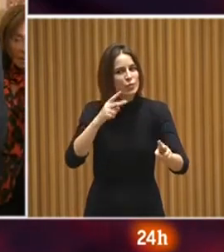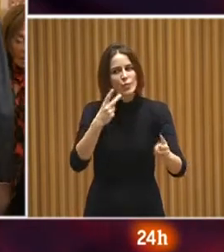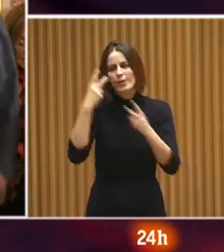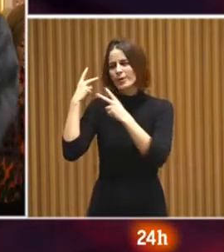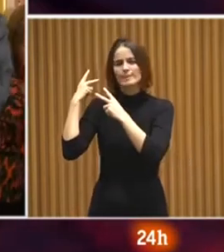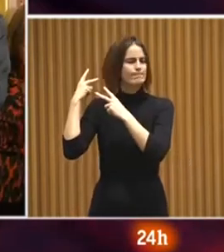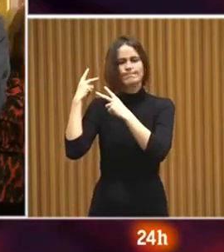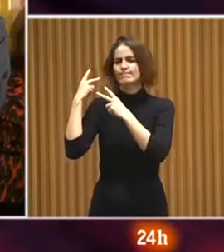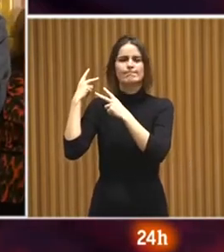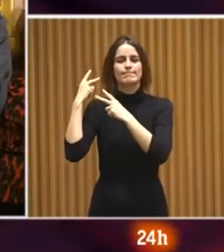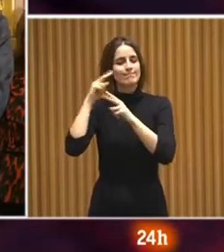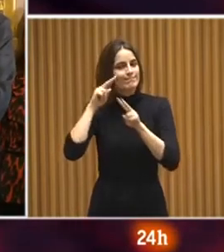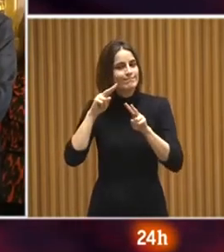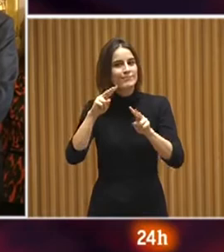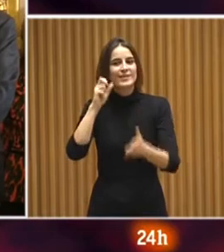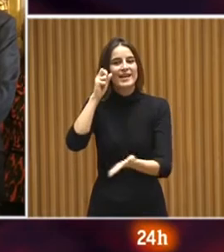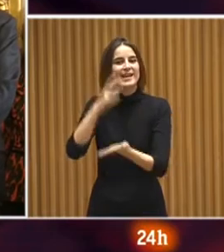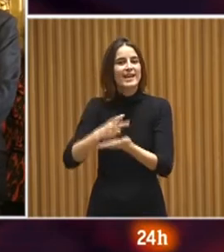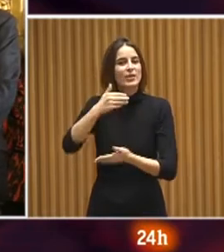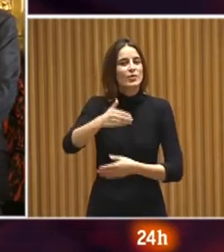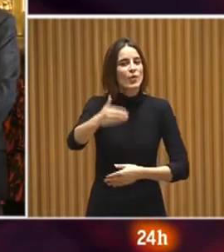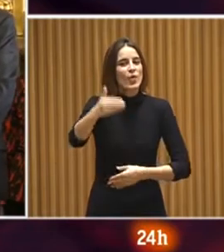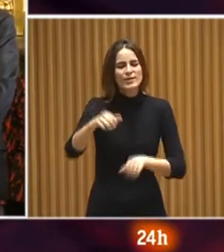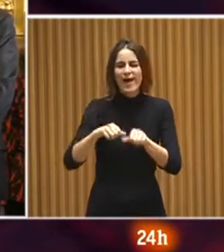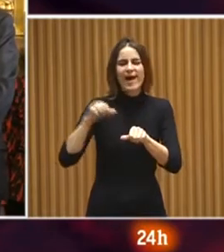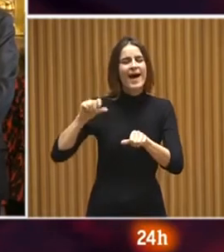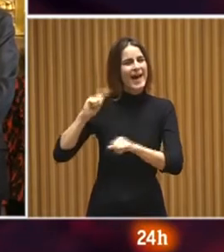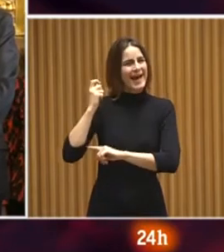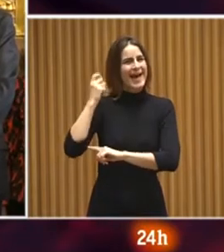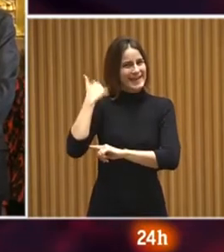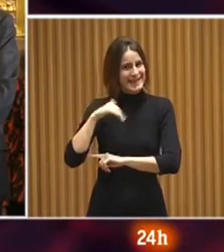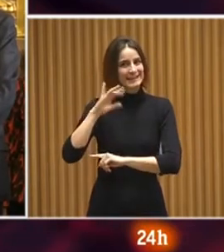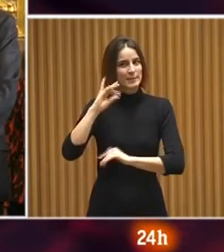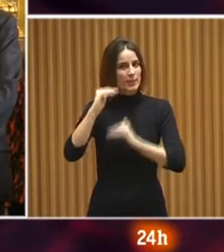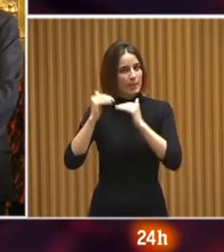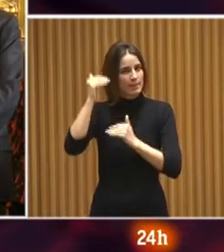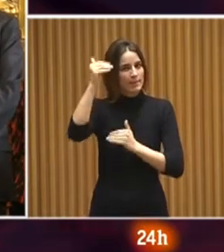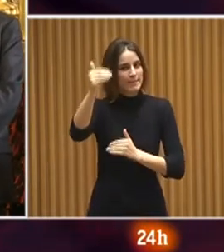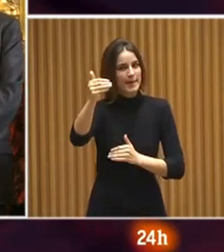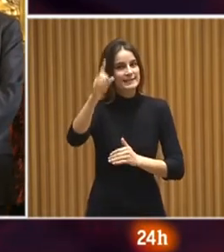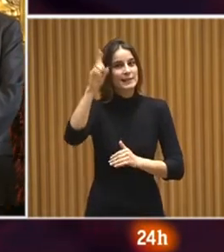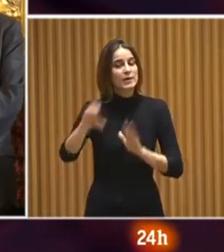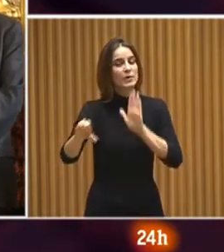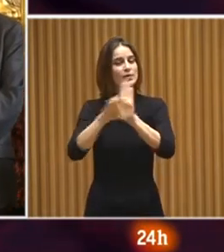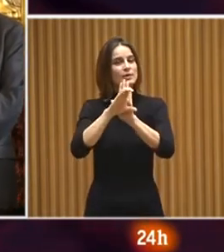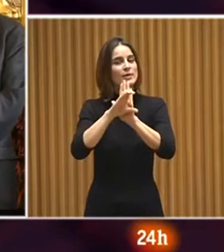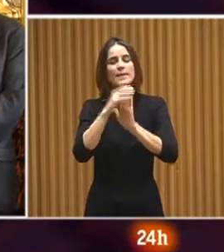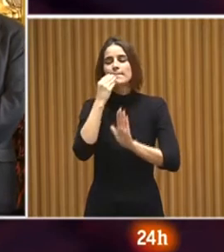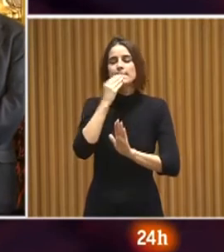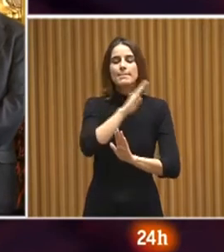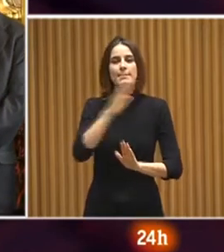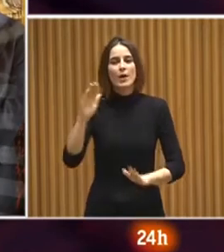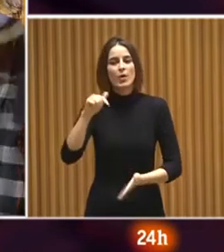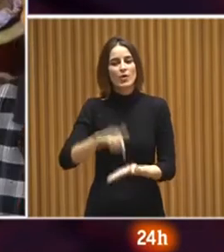encima de los logros alcanzados, a su utilidad futura como la mejor reivindicación de su vigencia.